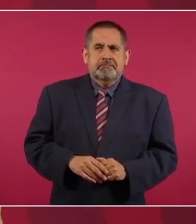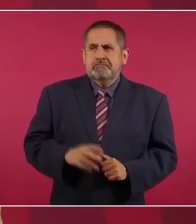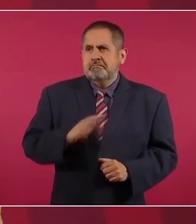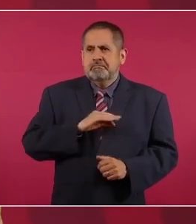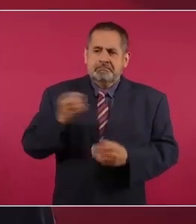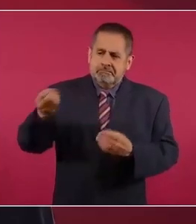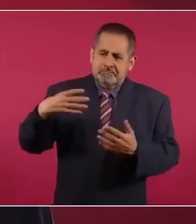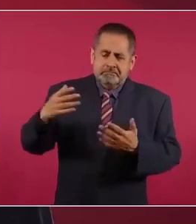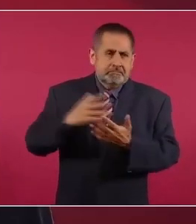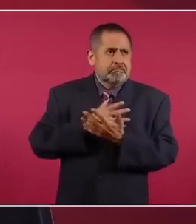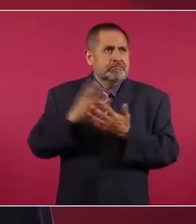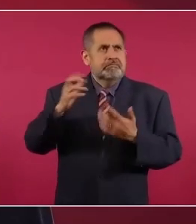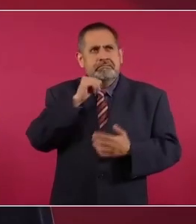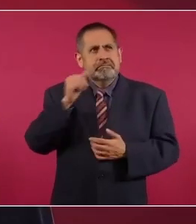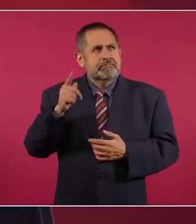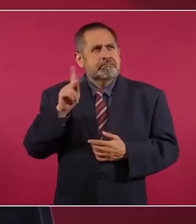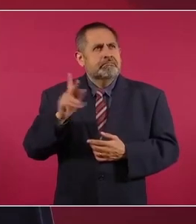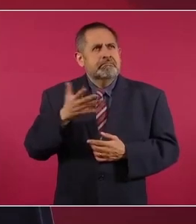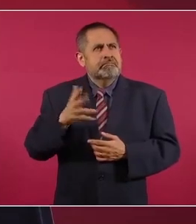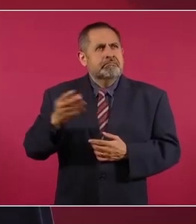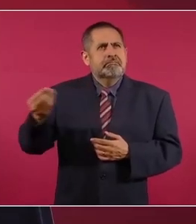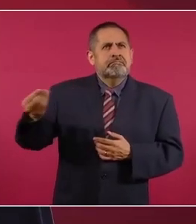exagerar,